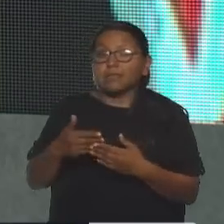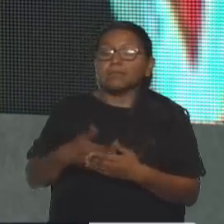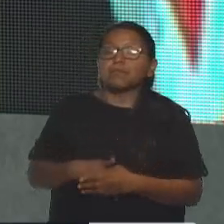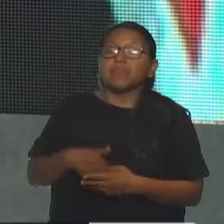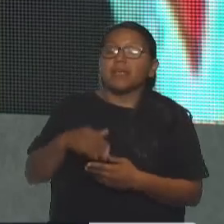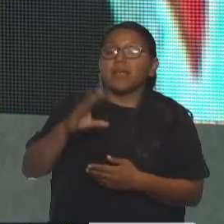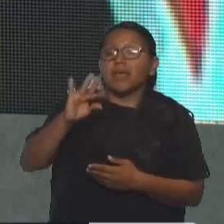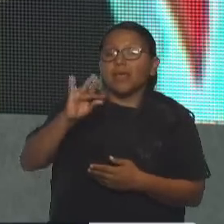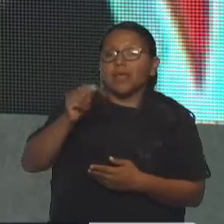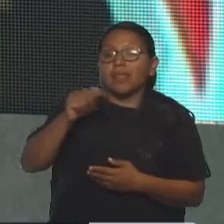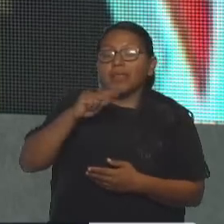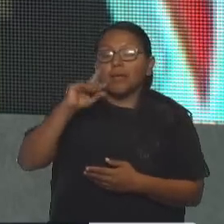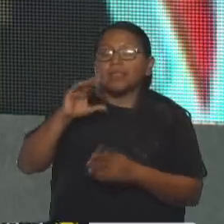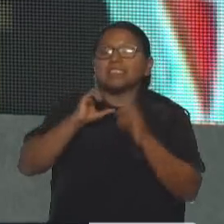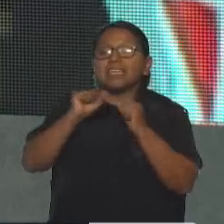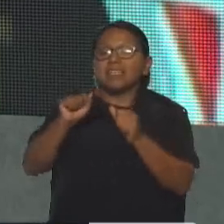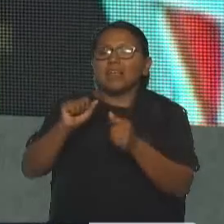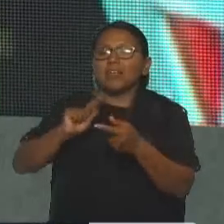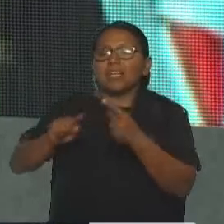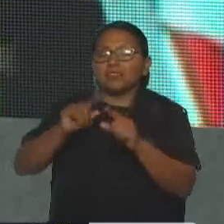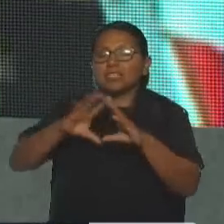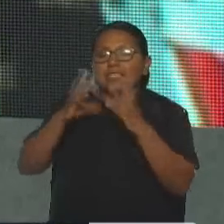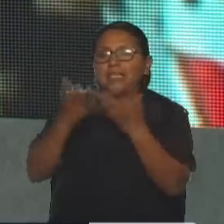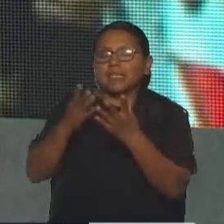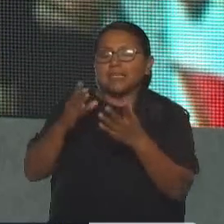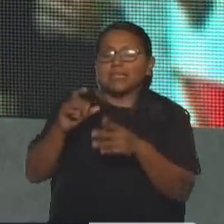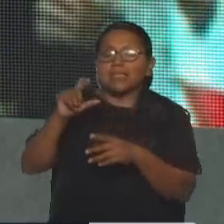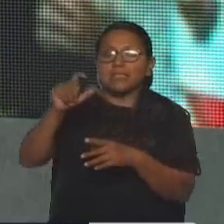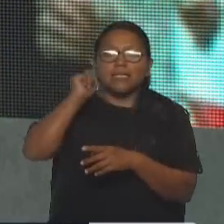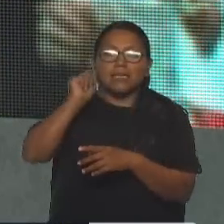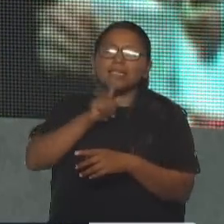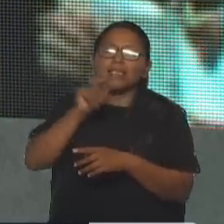Blanco, reiteramos, secretario de Relaciones Internacionales de la CGT de España.